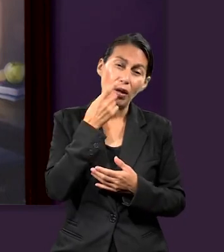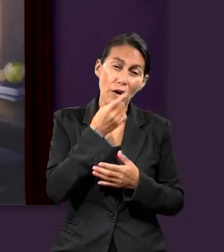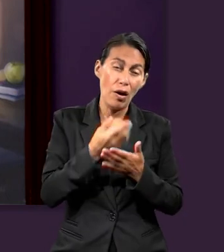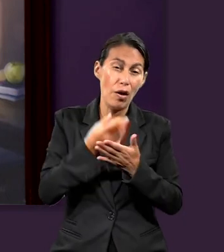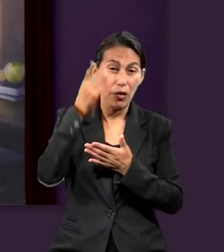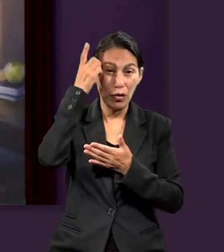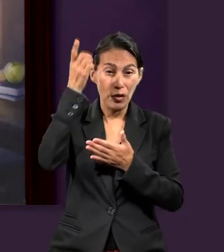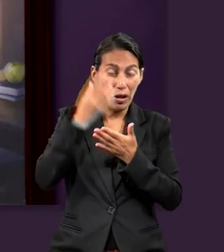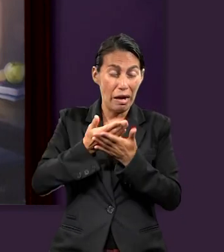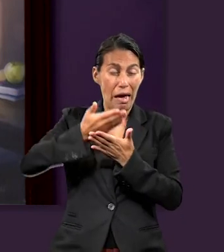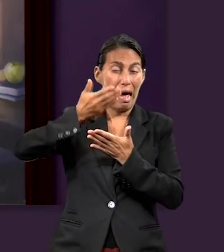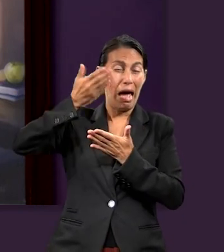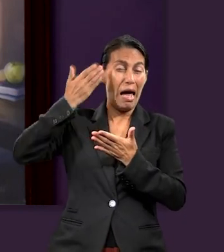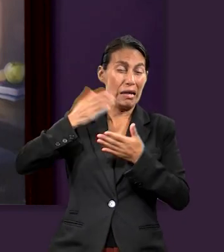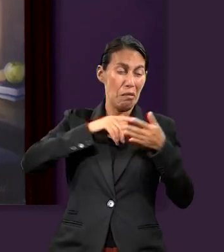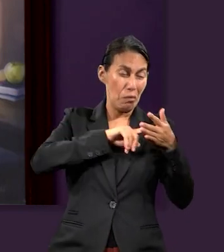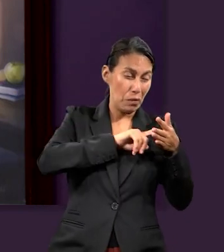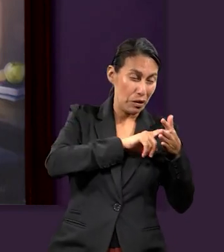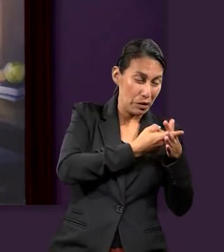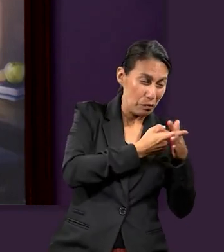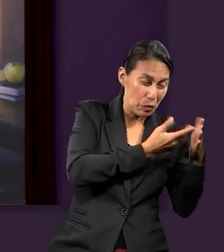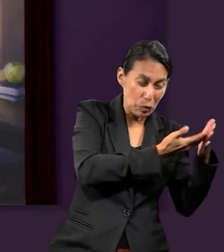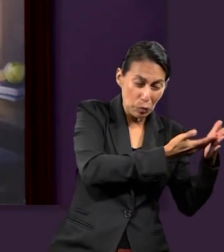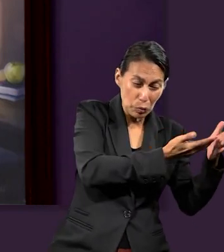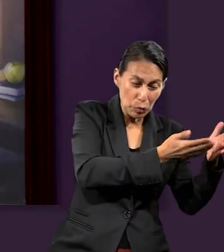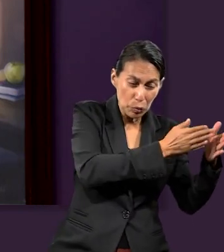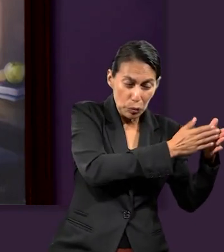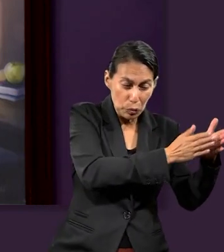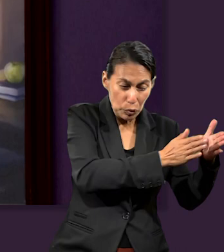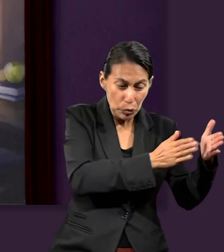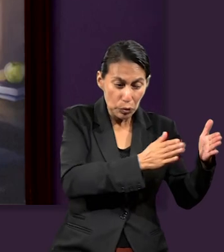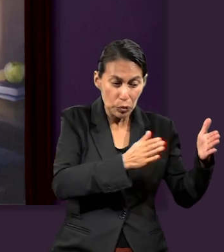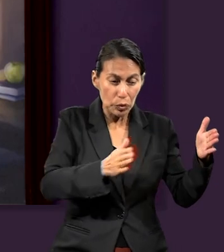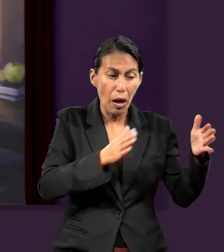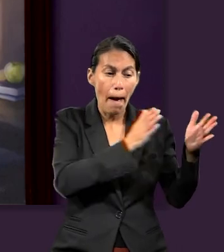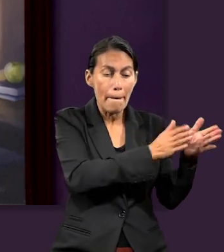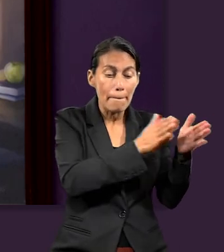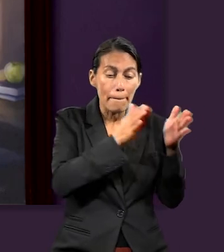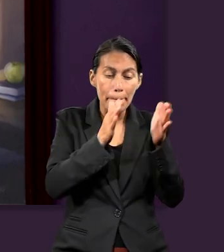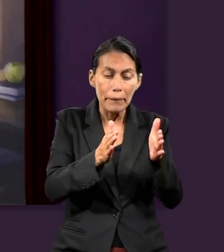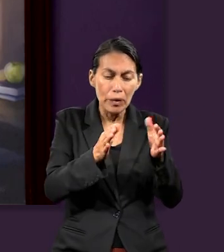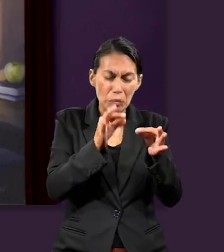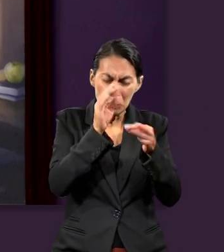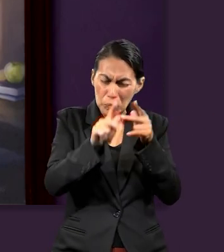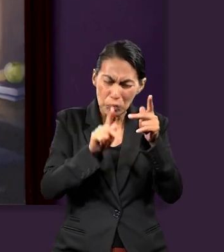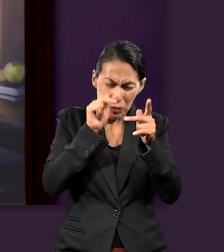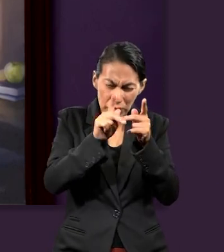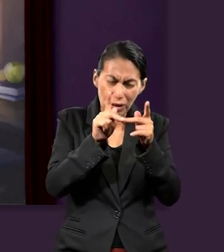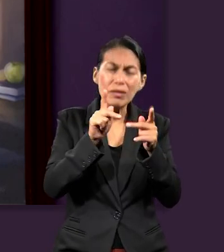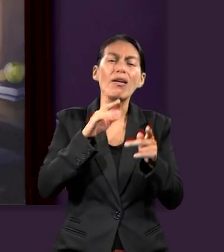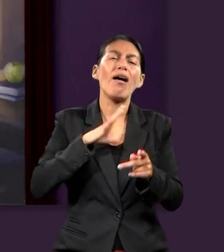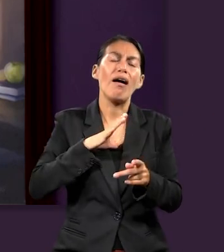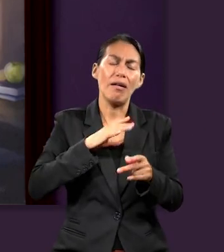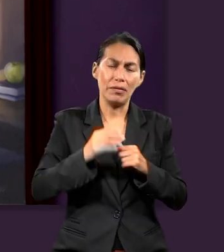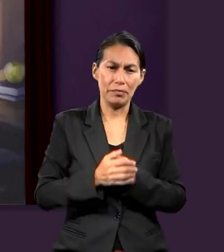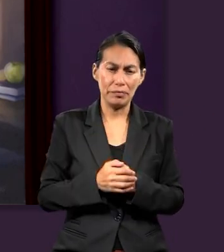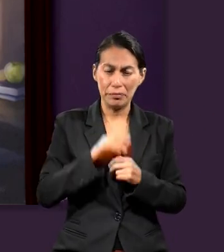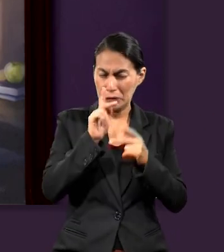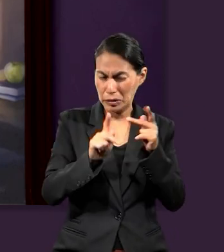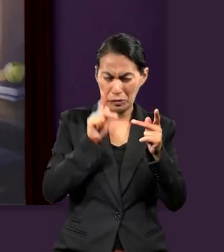ya tenía un plan para nosotros y que estamos inmersos dentro de un gran conflicto y sin embargo